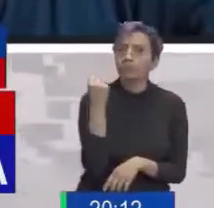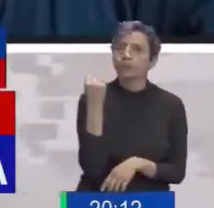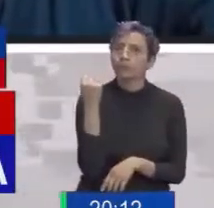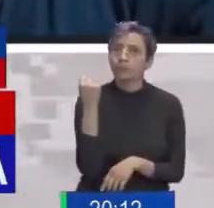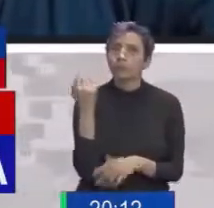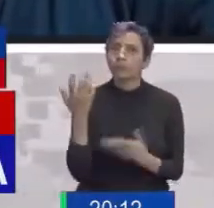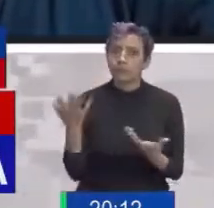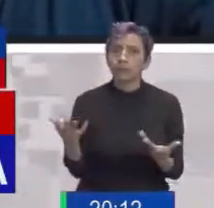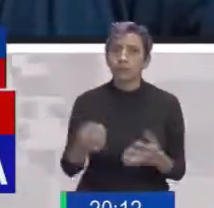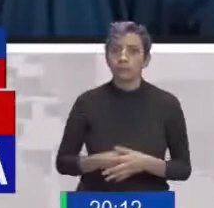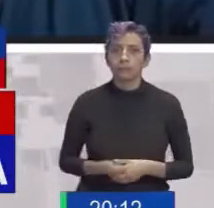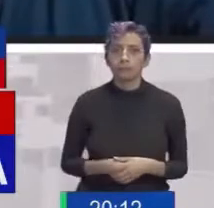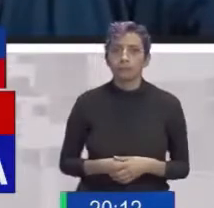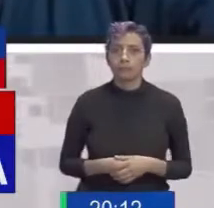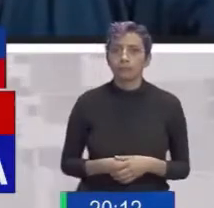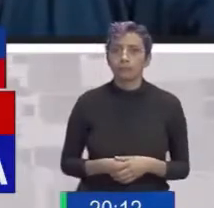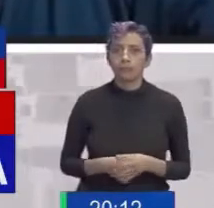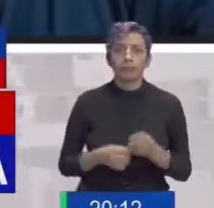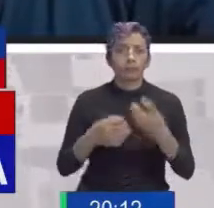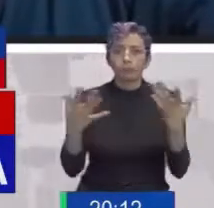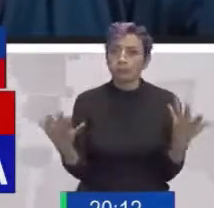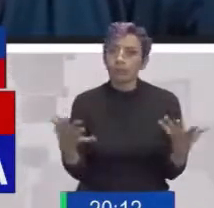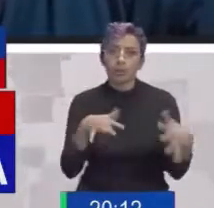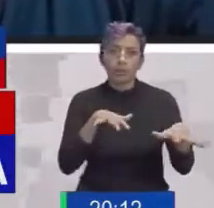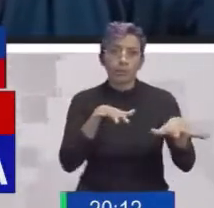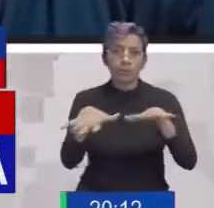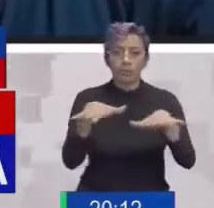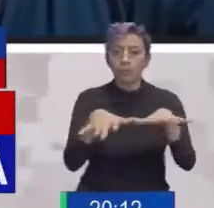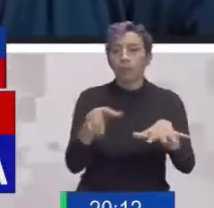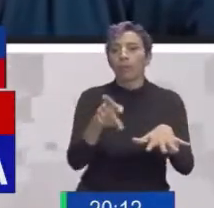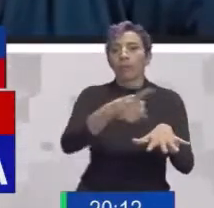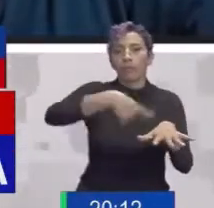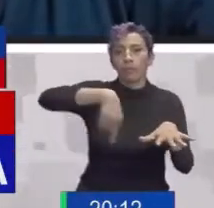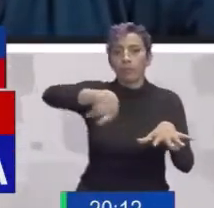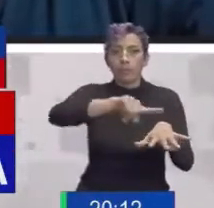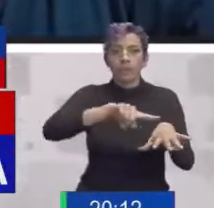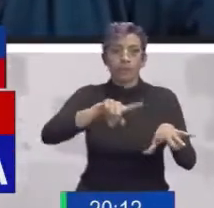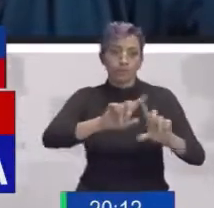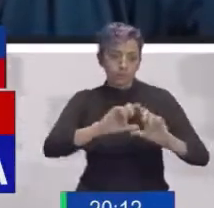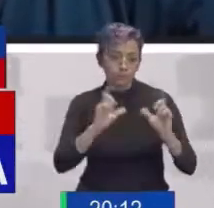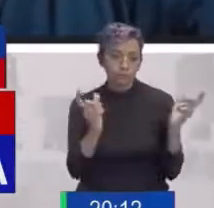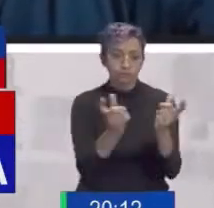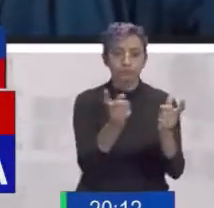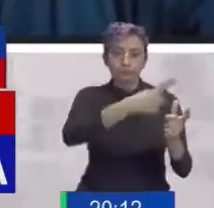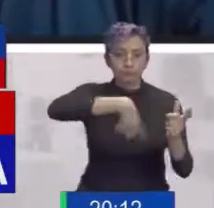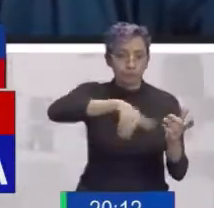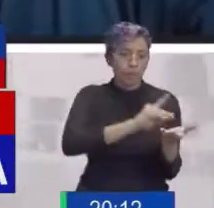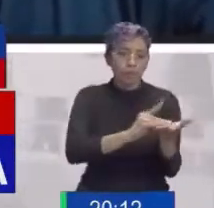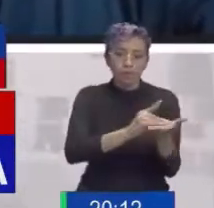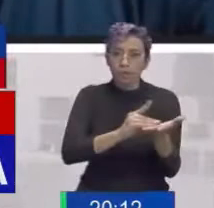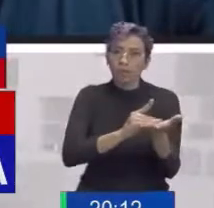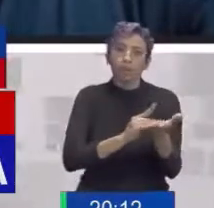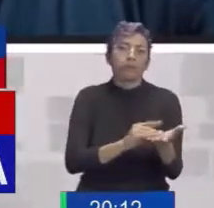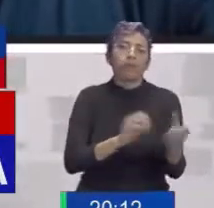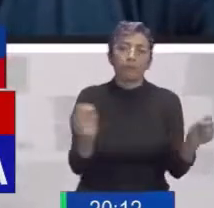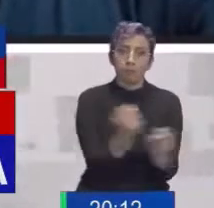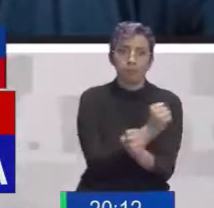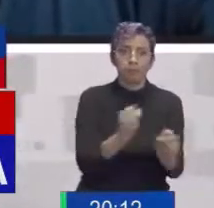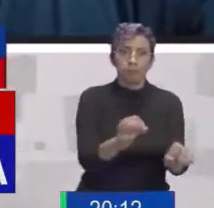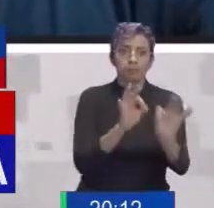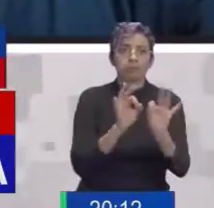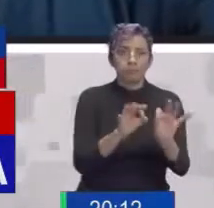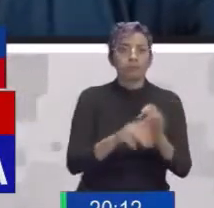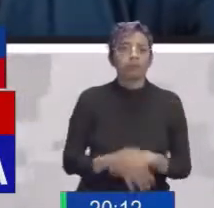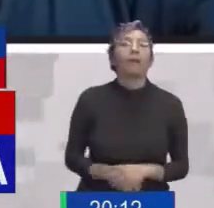sanción en senadores, porque no estaban confeccionadas las comisiones legislativas en cada cuerpo. Y ahora con esta